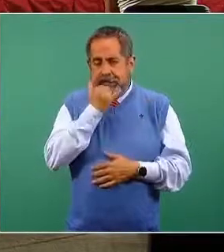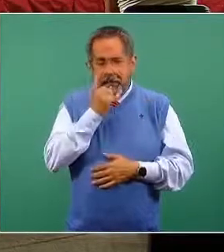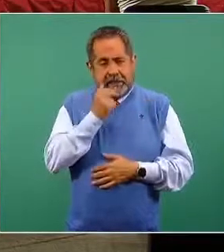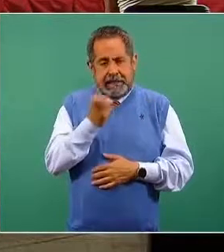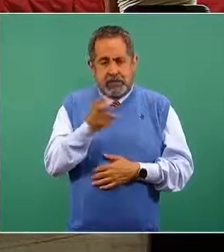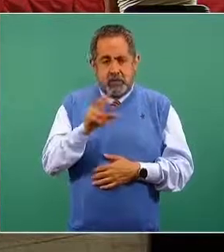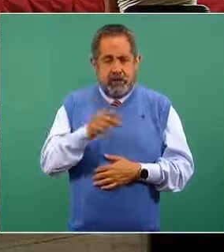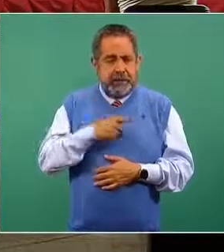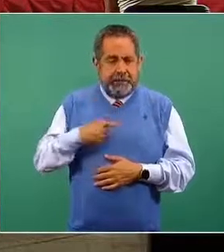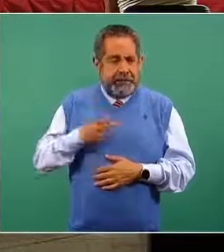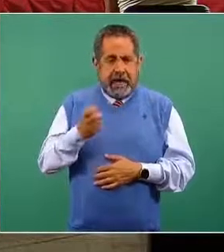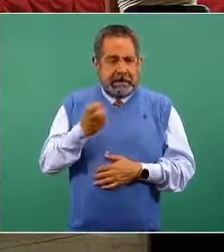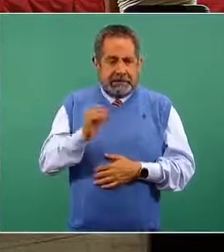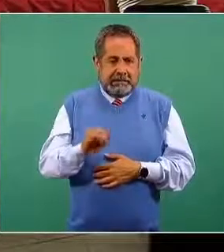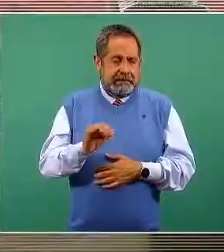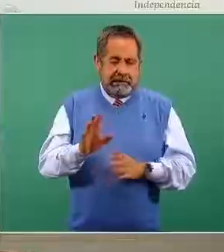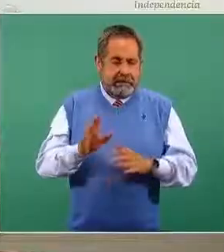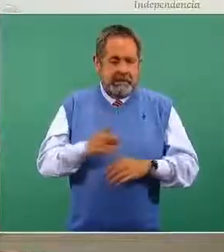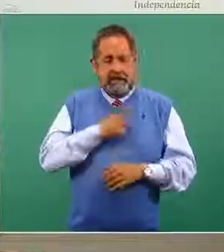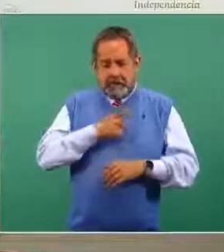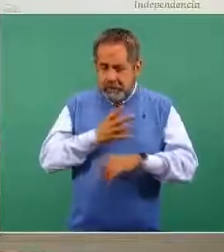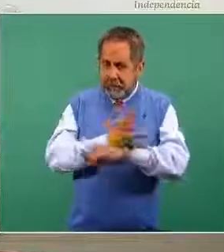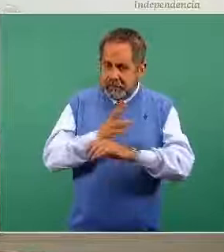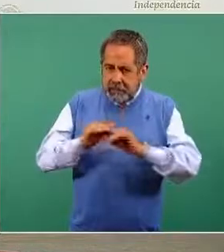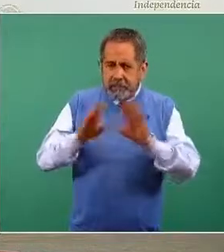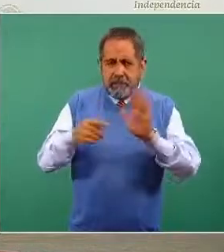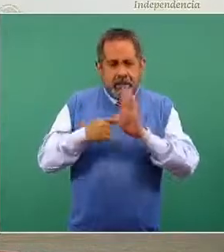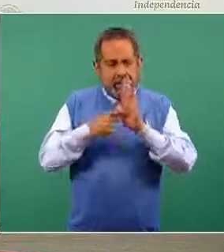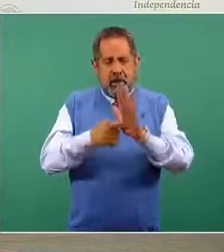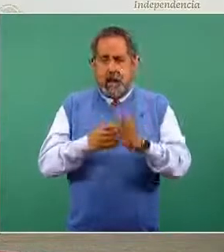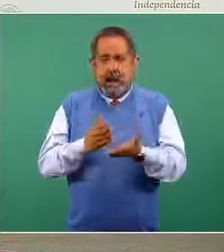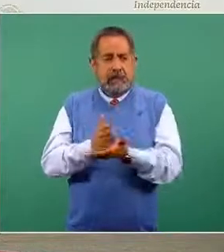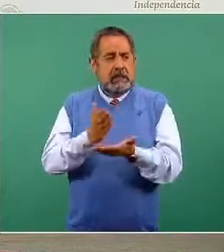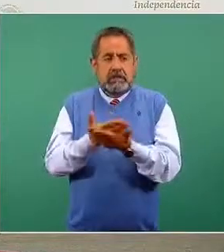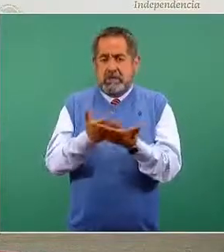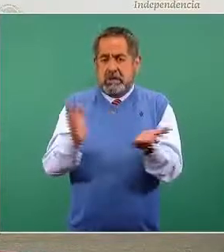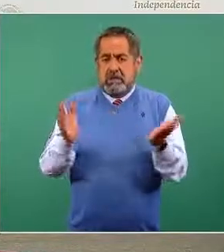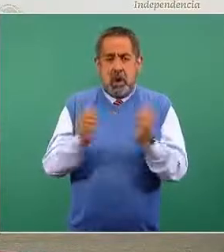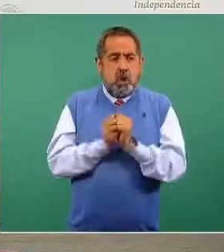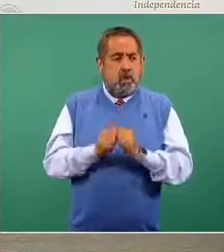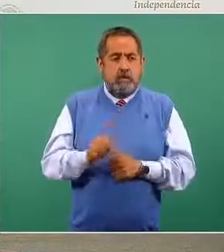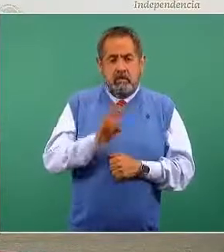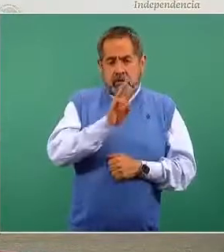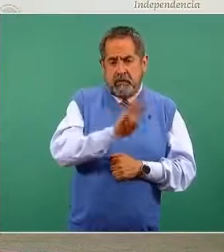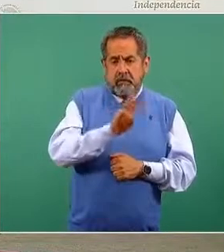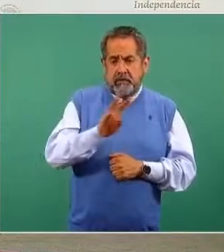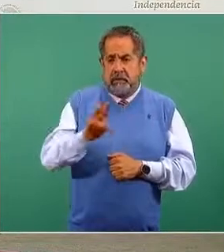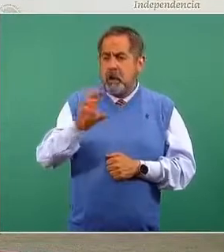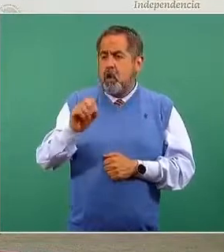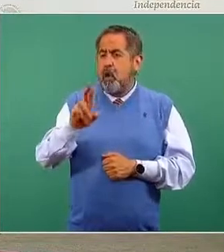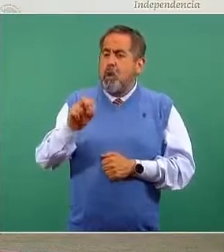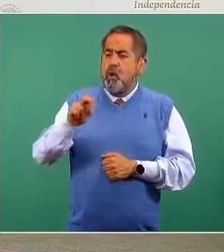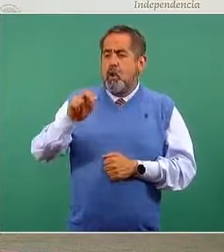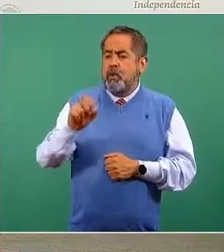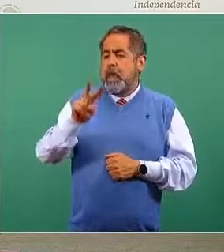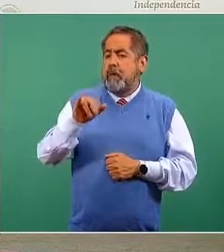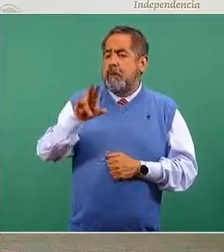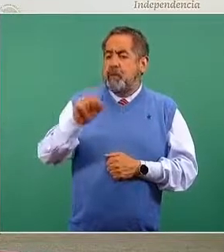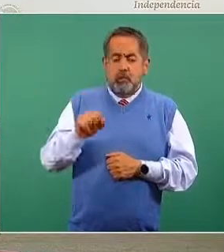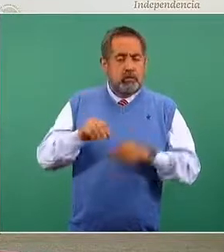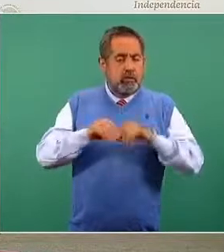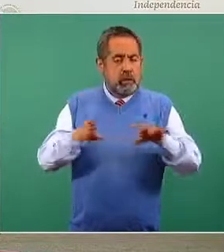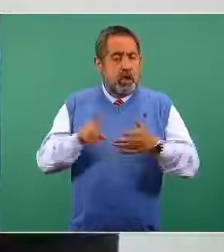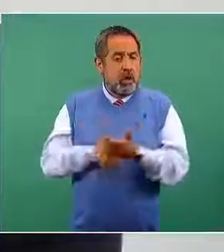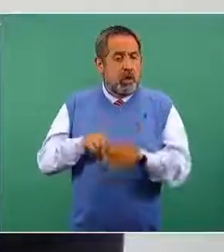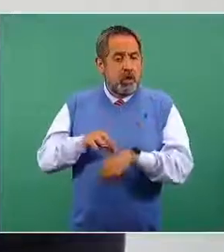incorrecto. La información es transparente, es clara, es accesible a través de la página de coronavirus, y el doctor